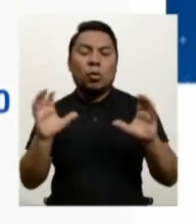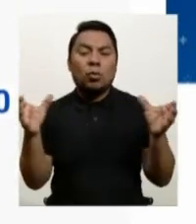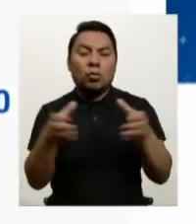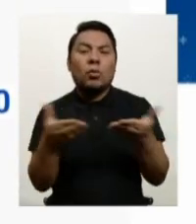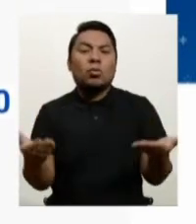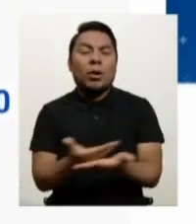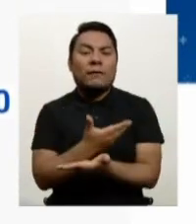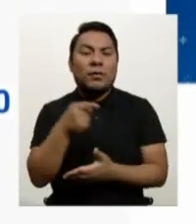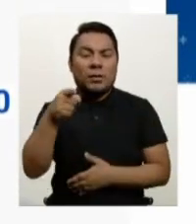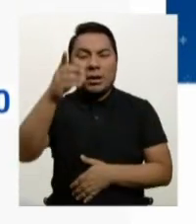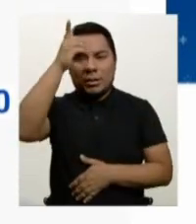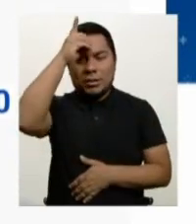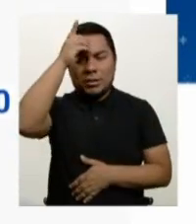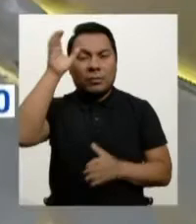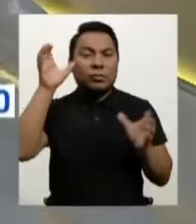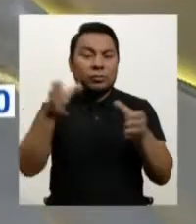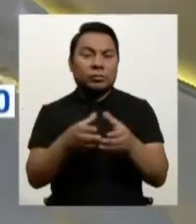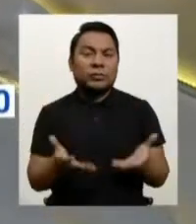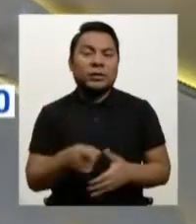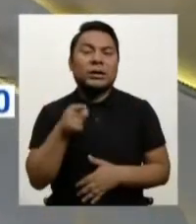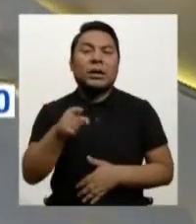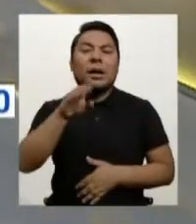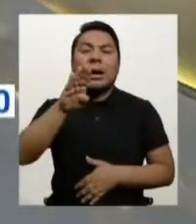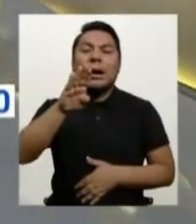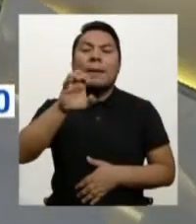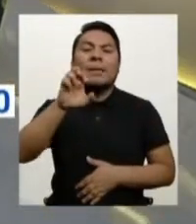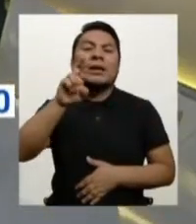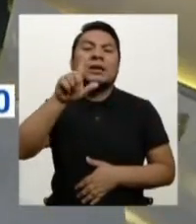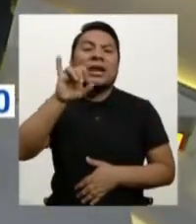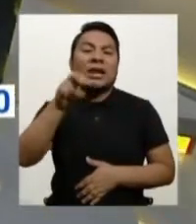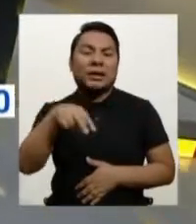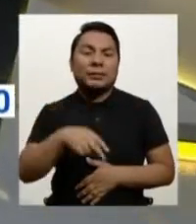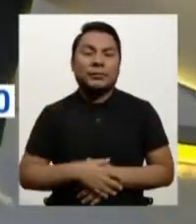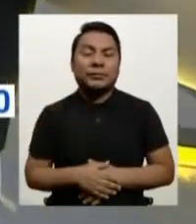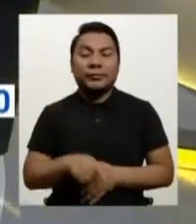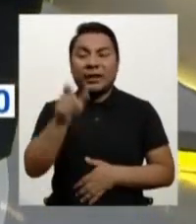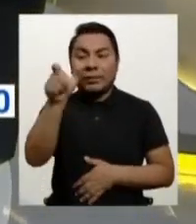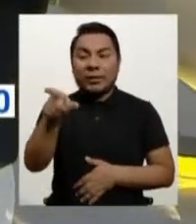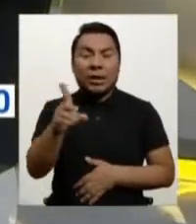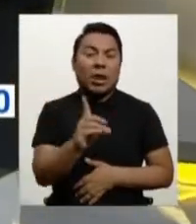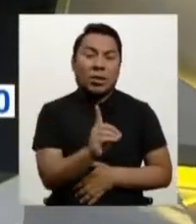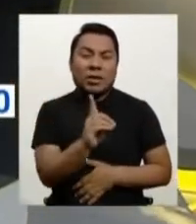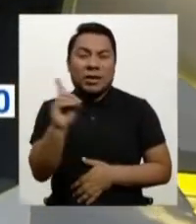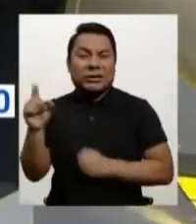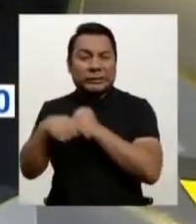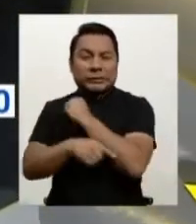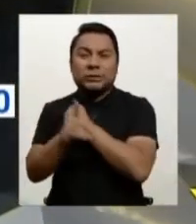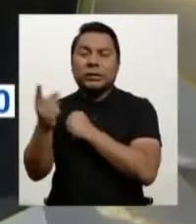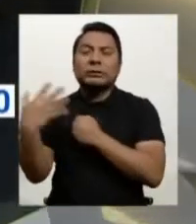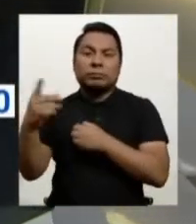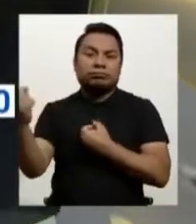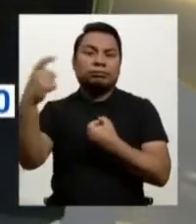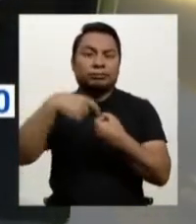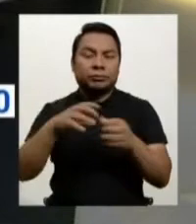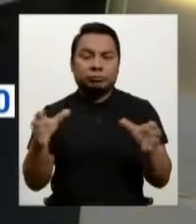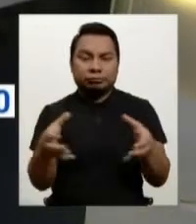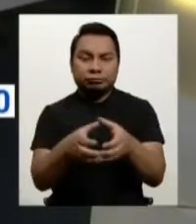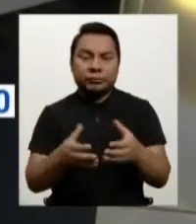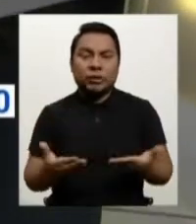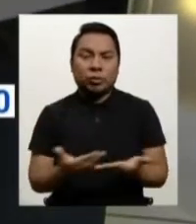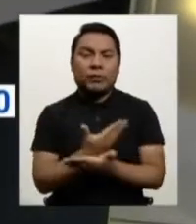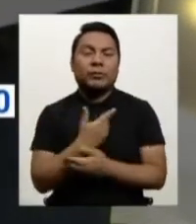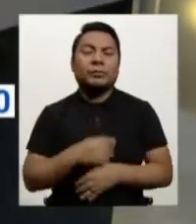nuevo parlamento alemán en Berlín. Bloqueo a la ultraderecha en el Bundestag, pero bueno, ya están presentes. Así